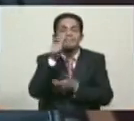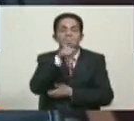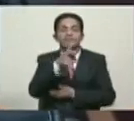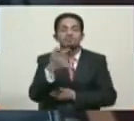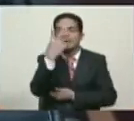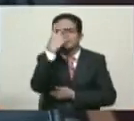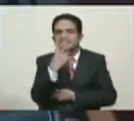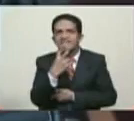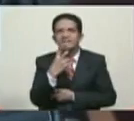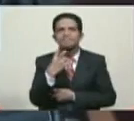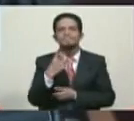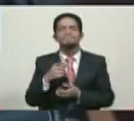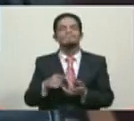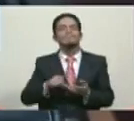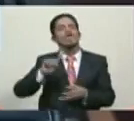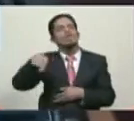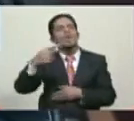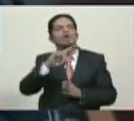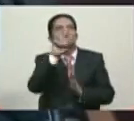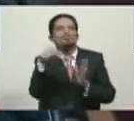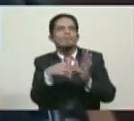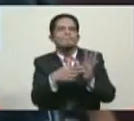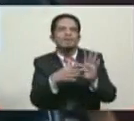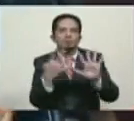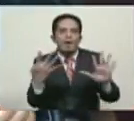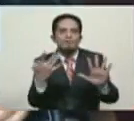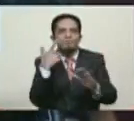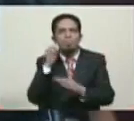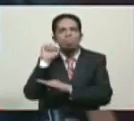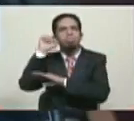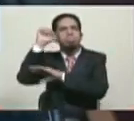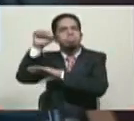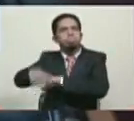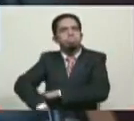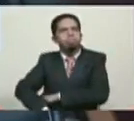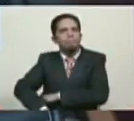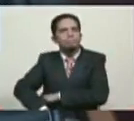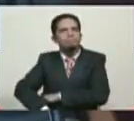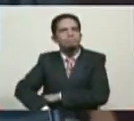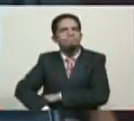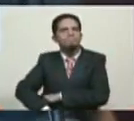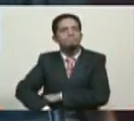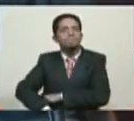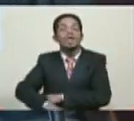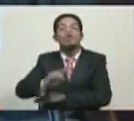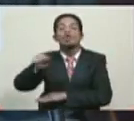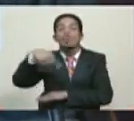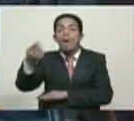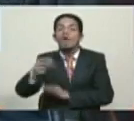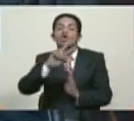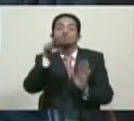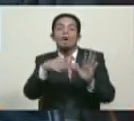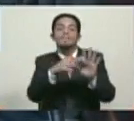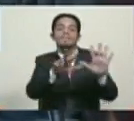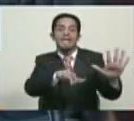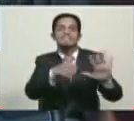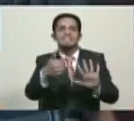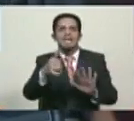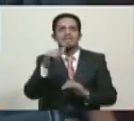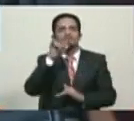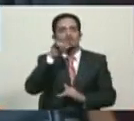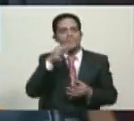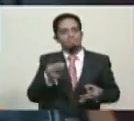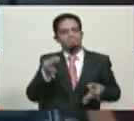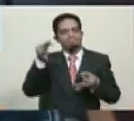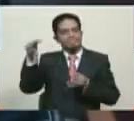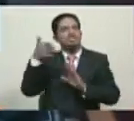el 2009 superamos anticipadamente las metas del milenio. Para el 2016, según el informe sobre